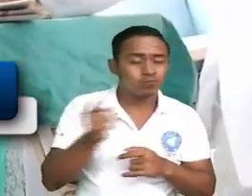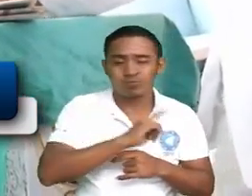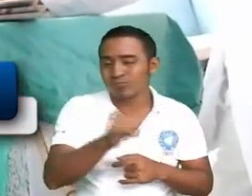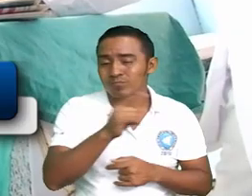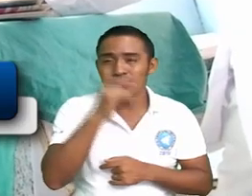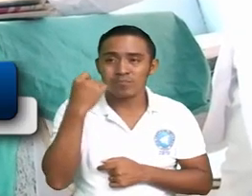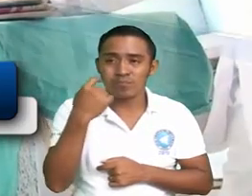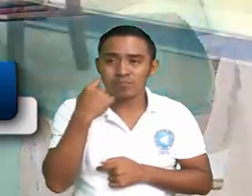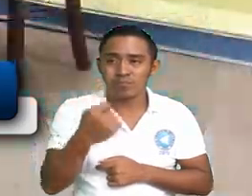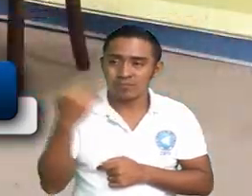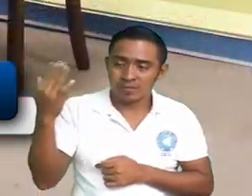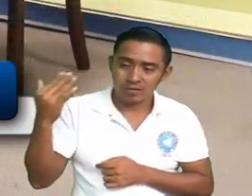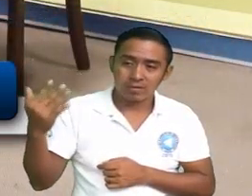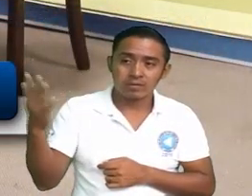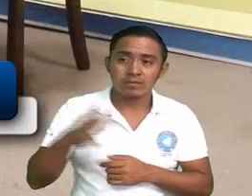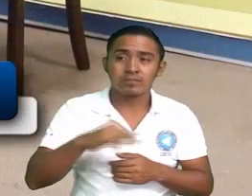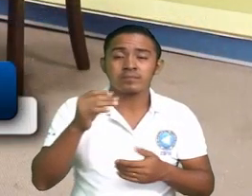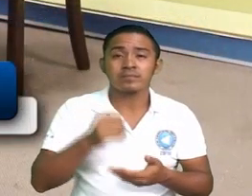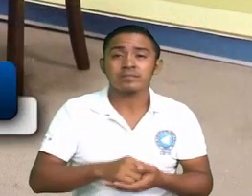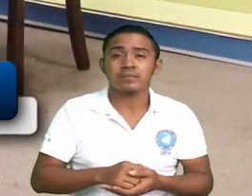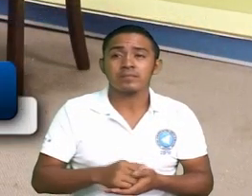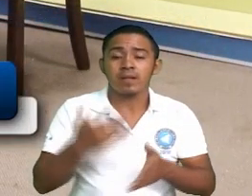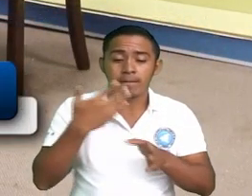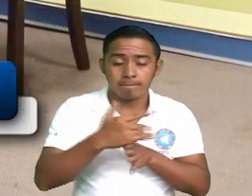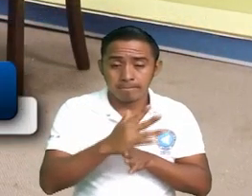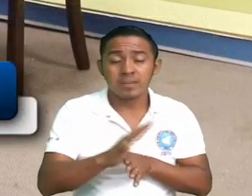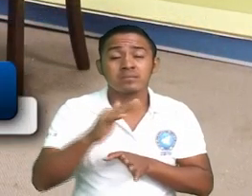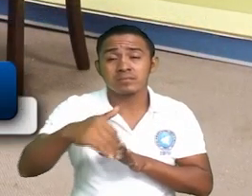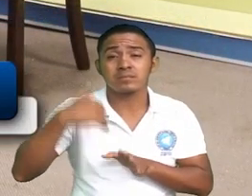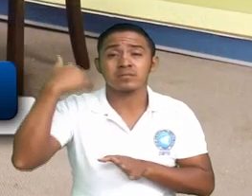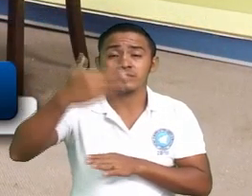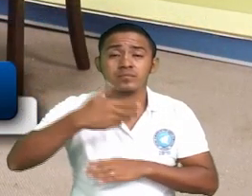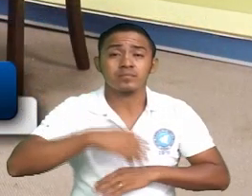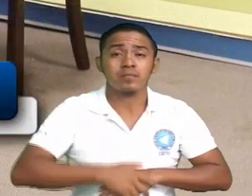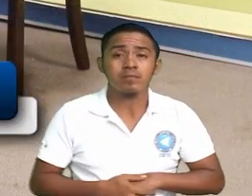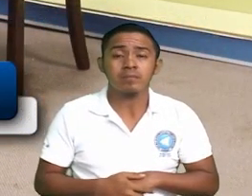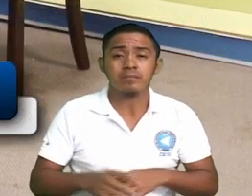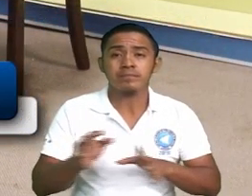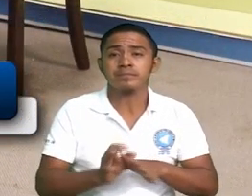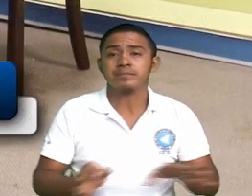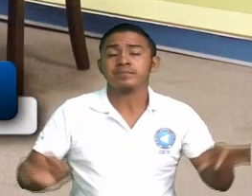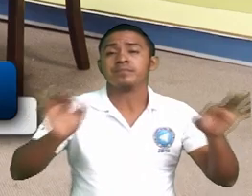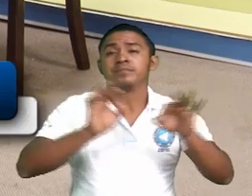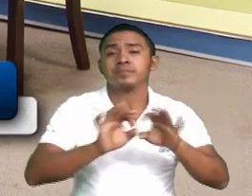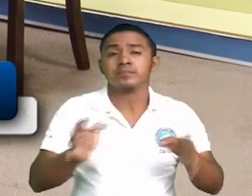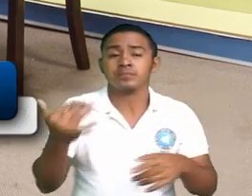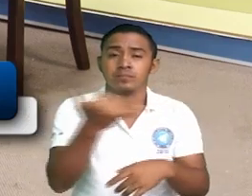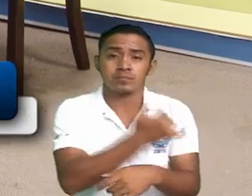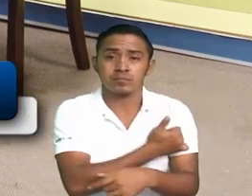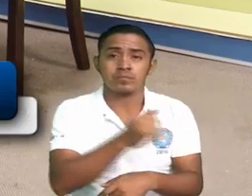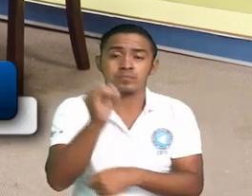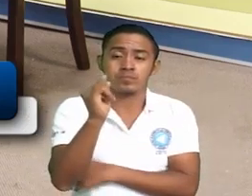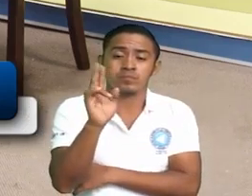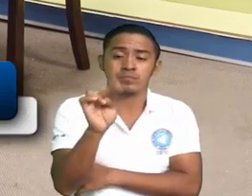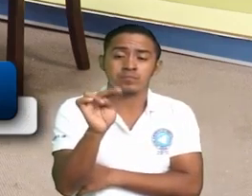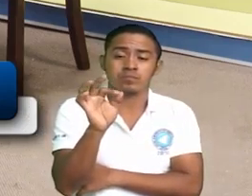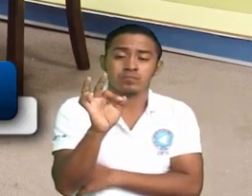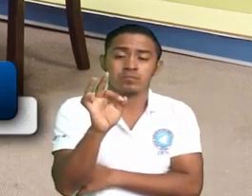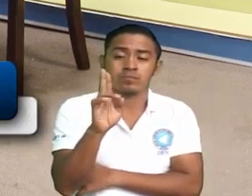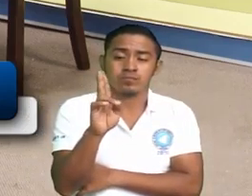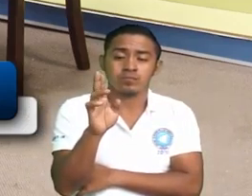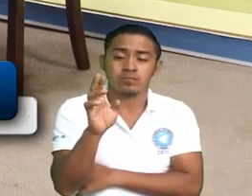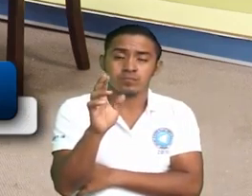una campaña que está programada. Es aparte. Así es. Ahora, es importante también aplicarse la vacuna contra la influenza. Así